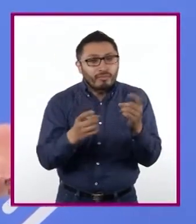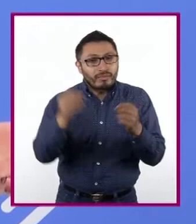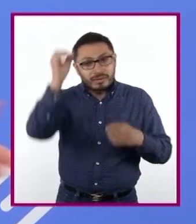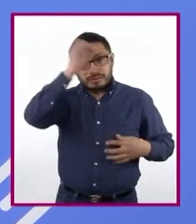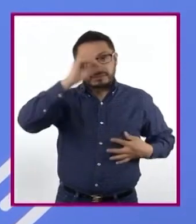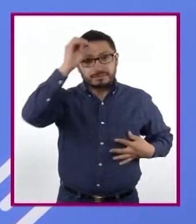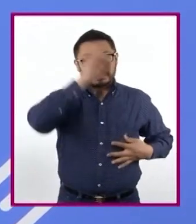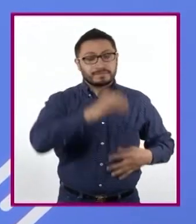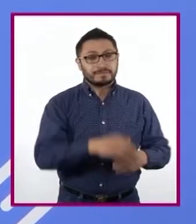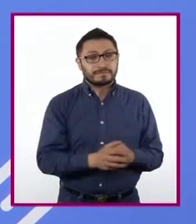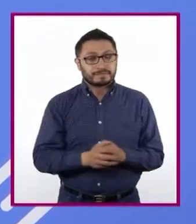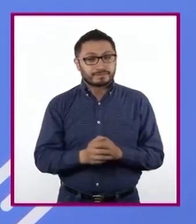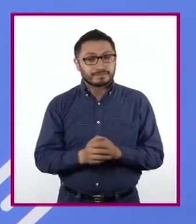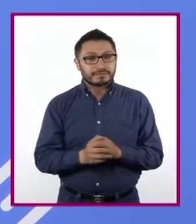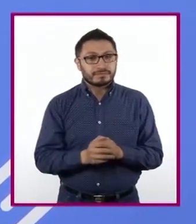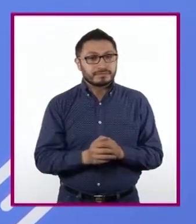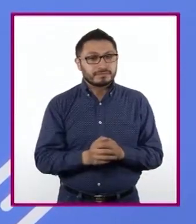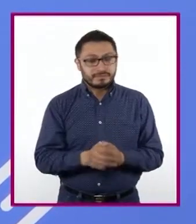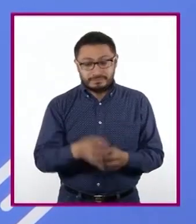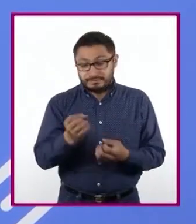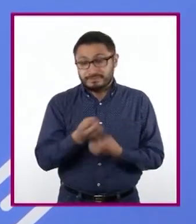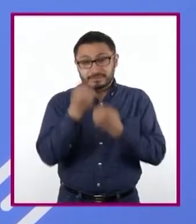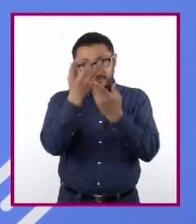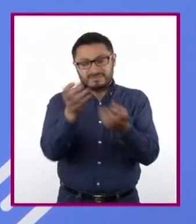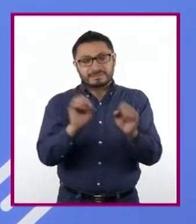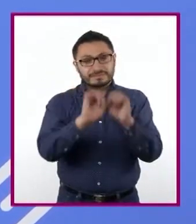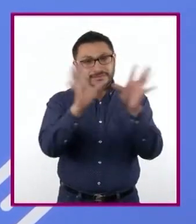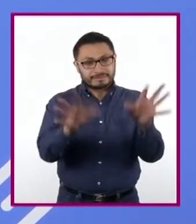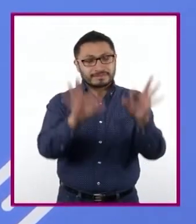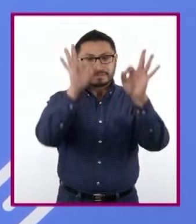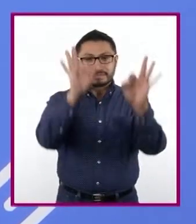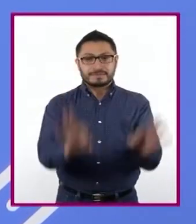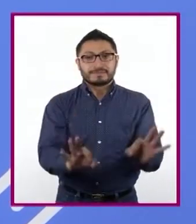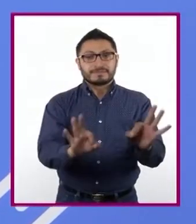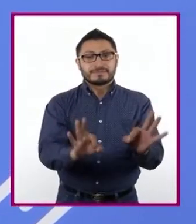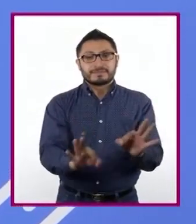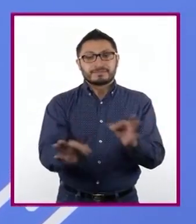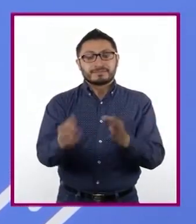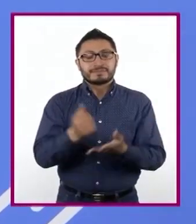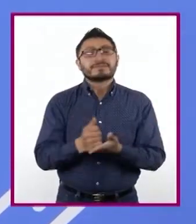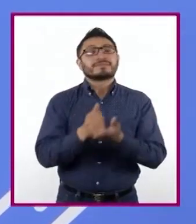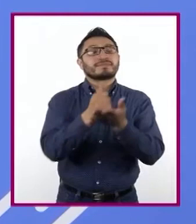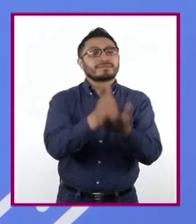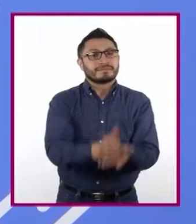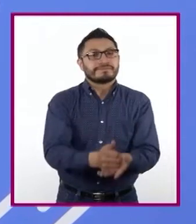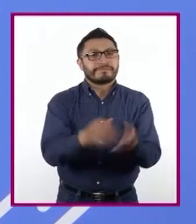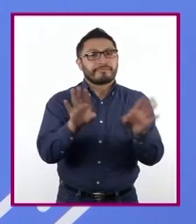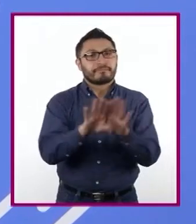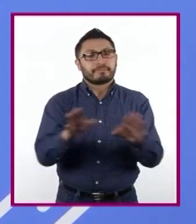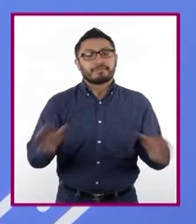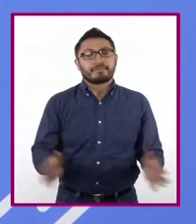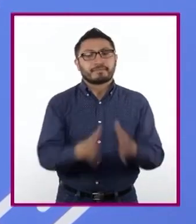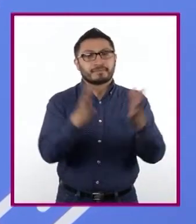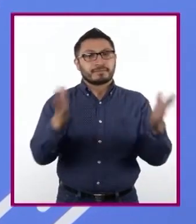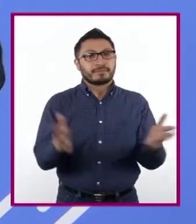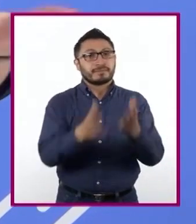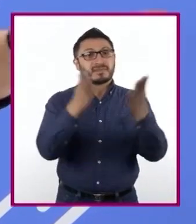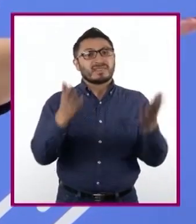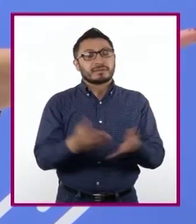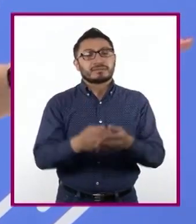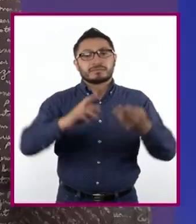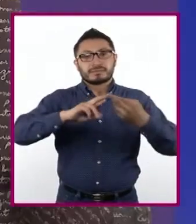vista. Lograr expresarlos de manera clara y eficaz contribuye a fortalecer